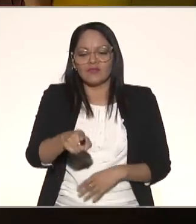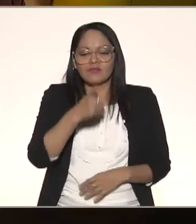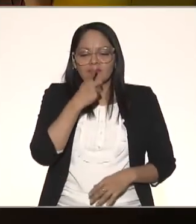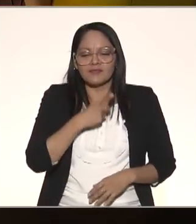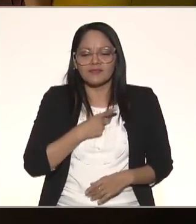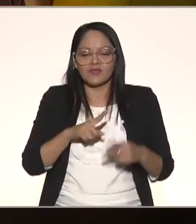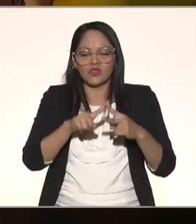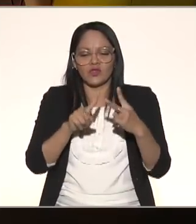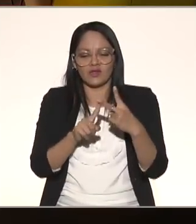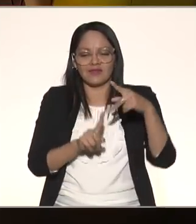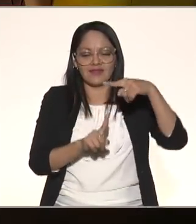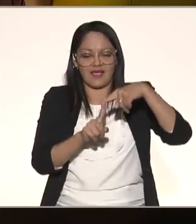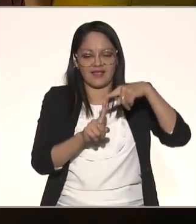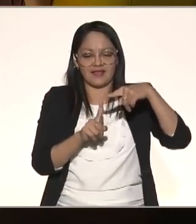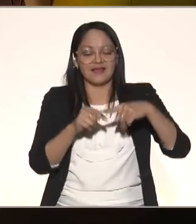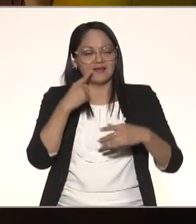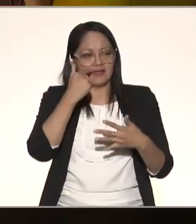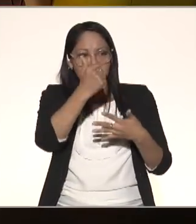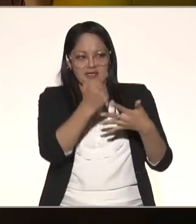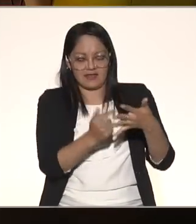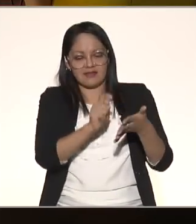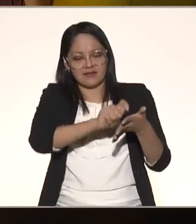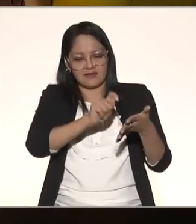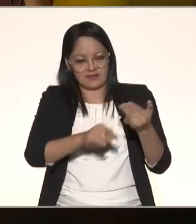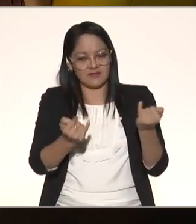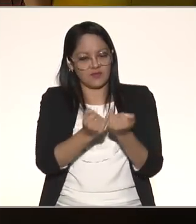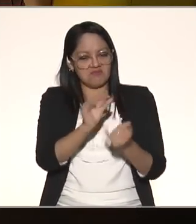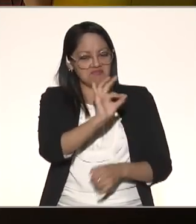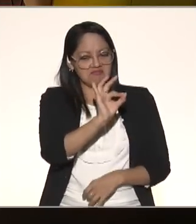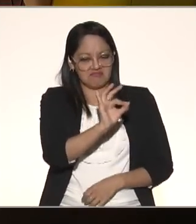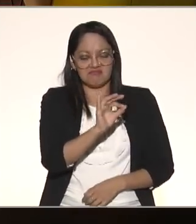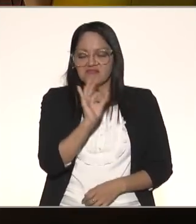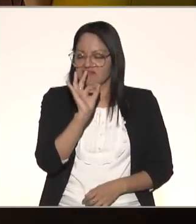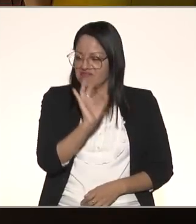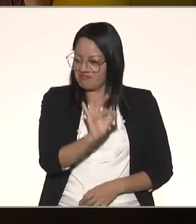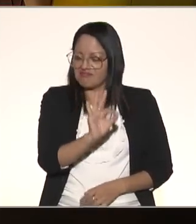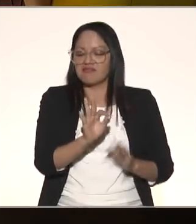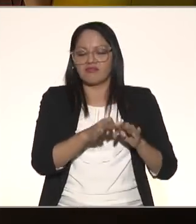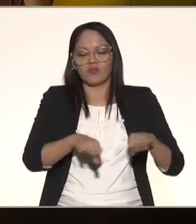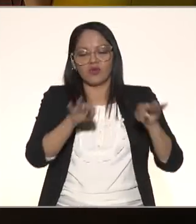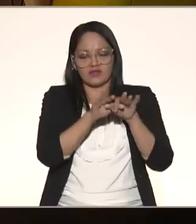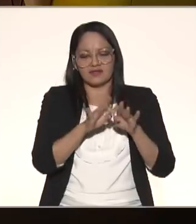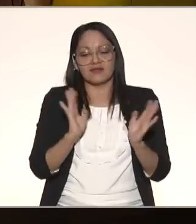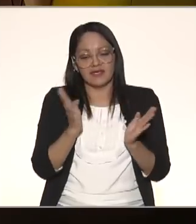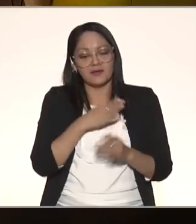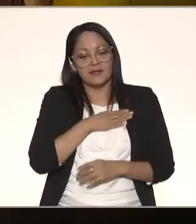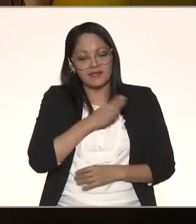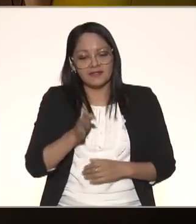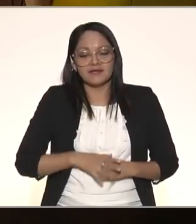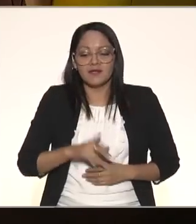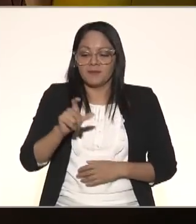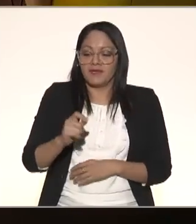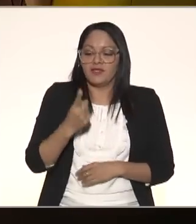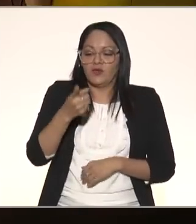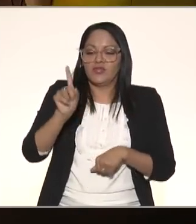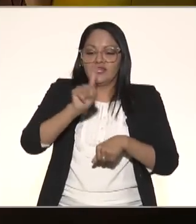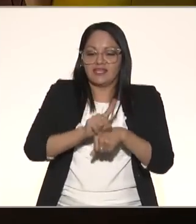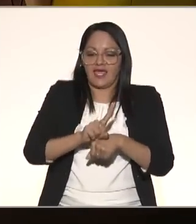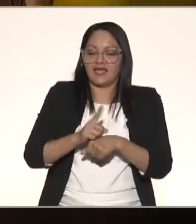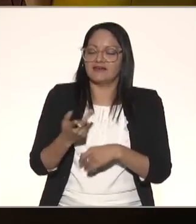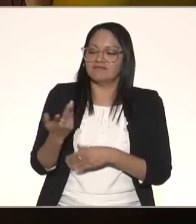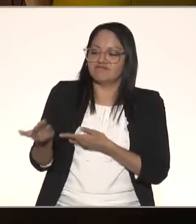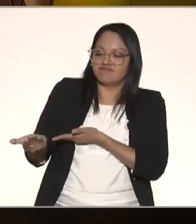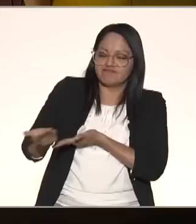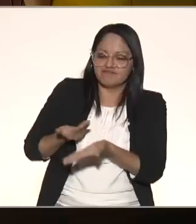tareas muy importantes esa de la lista también fue súper súper importante y bueno pues los 21 días que ya los tenemos